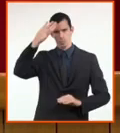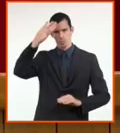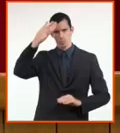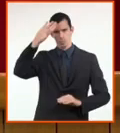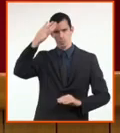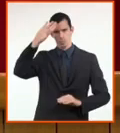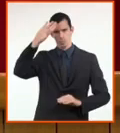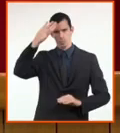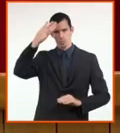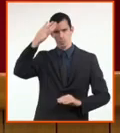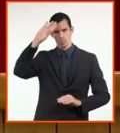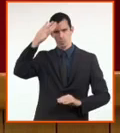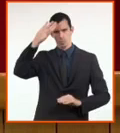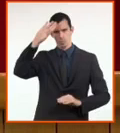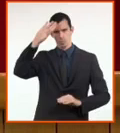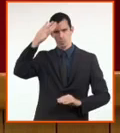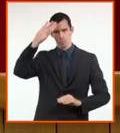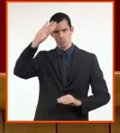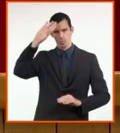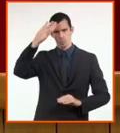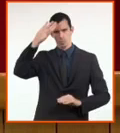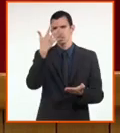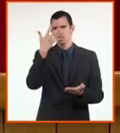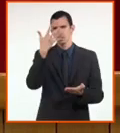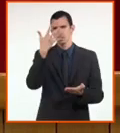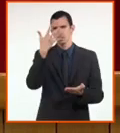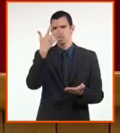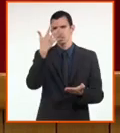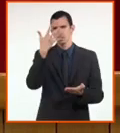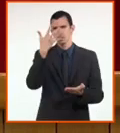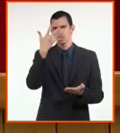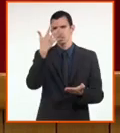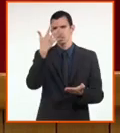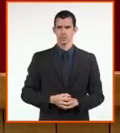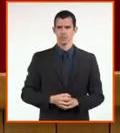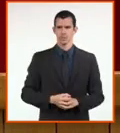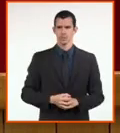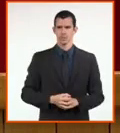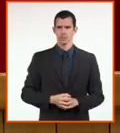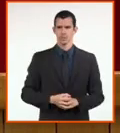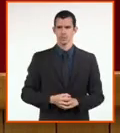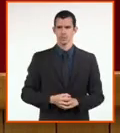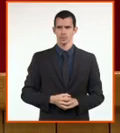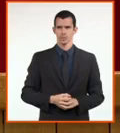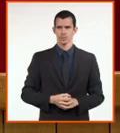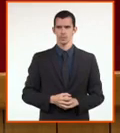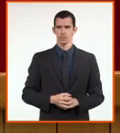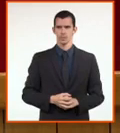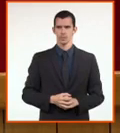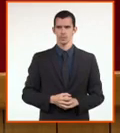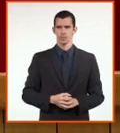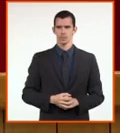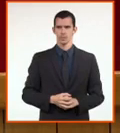Por esta razón se propone entregar a los eternos combatientes universitarios una pieza que simboliza el compromiso de